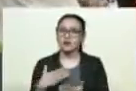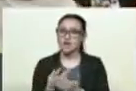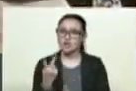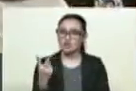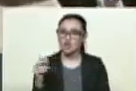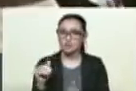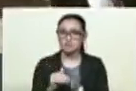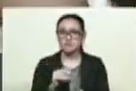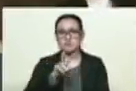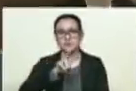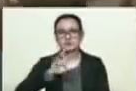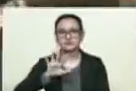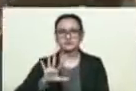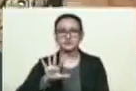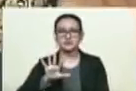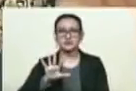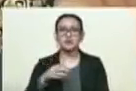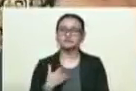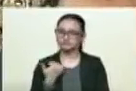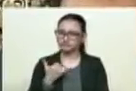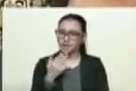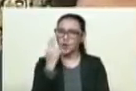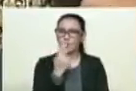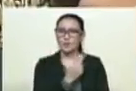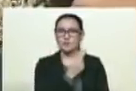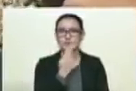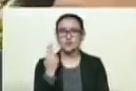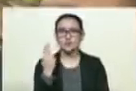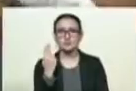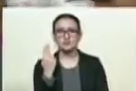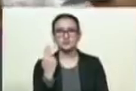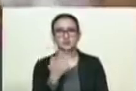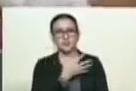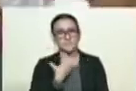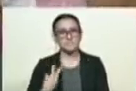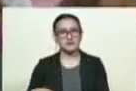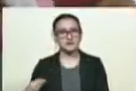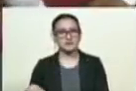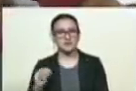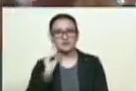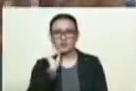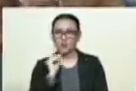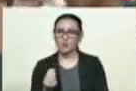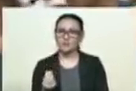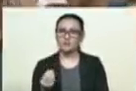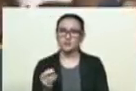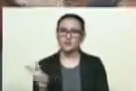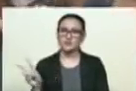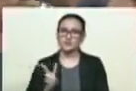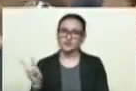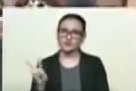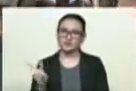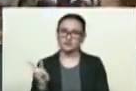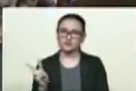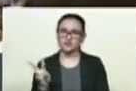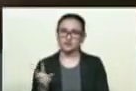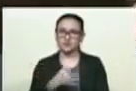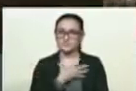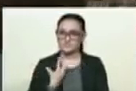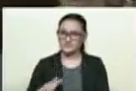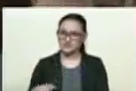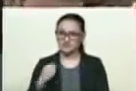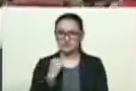2019-2025, es porque me comprometo a ser el presidente de la juventud venezolana, el presidente